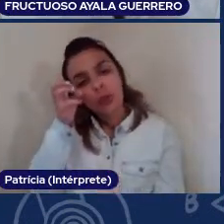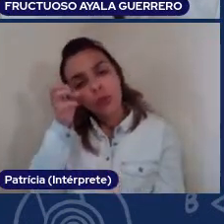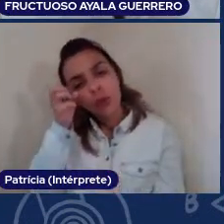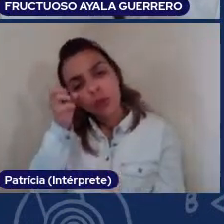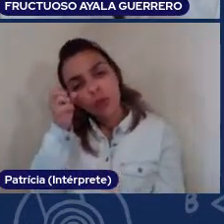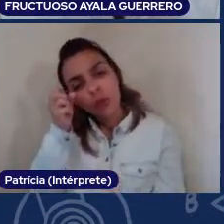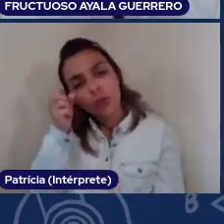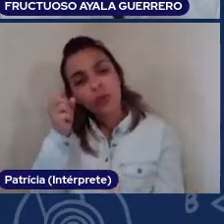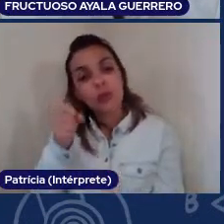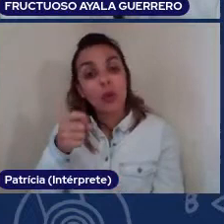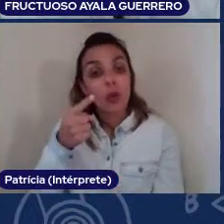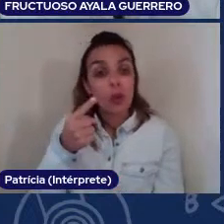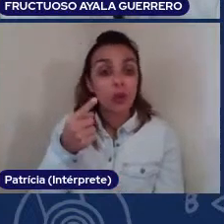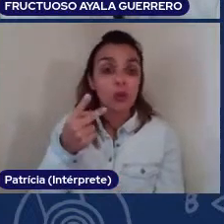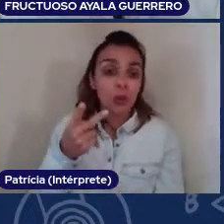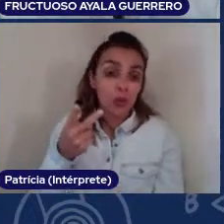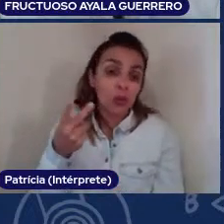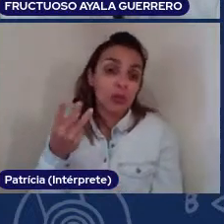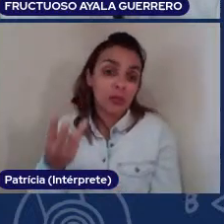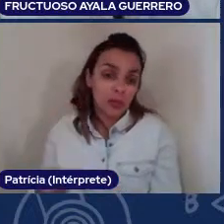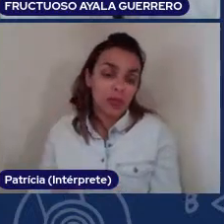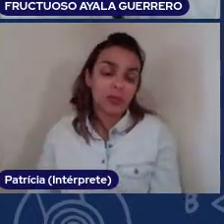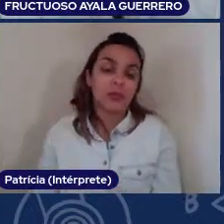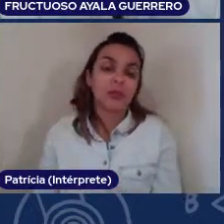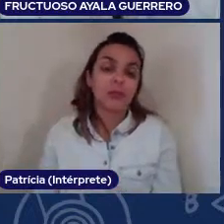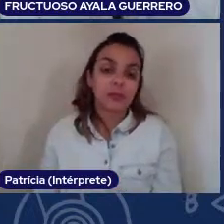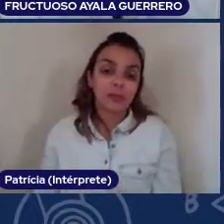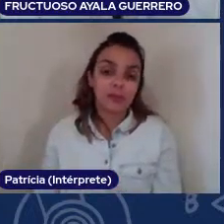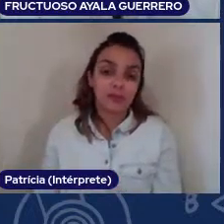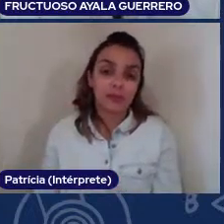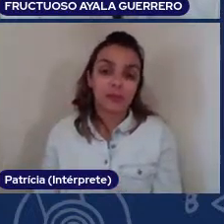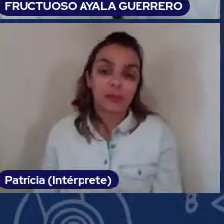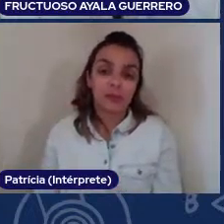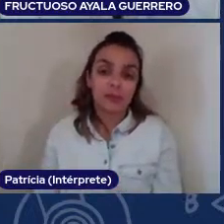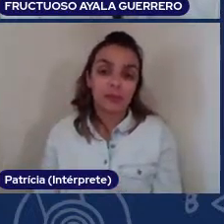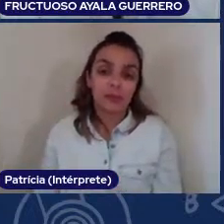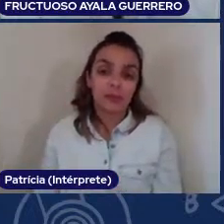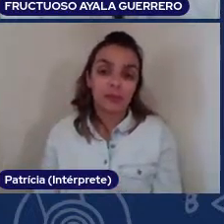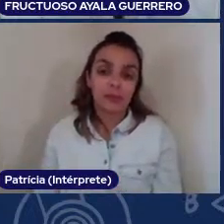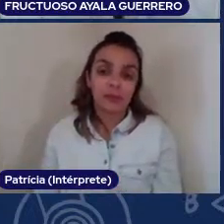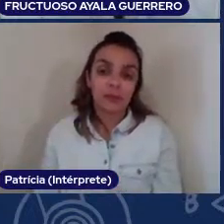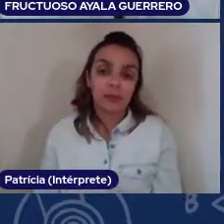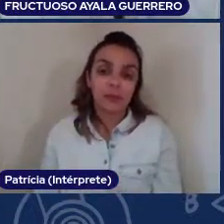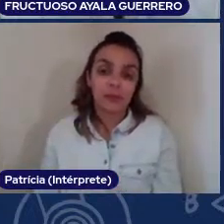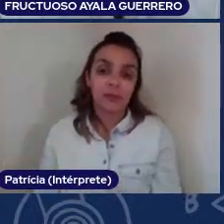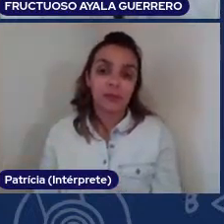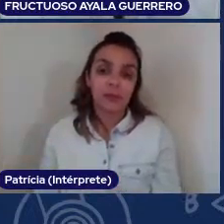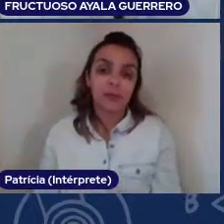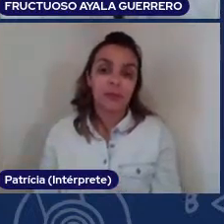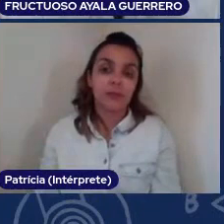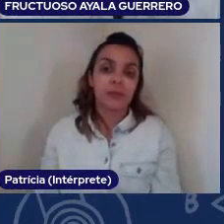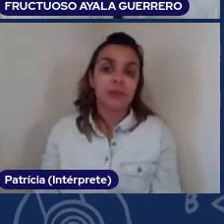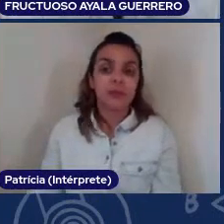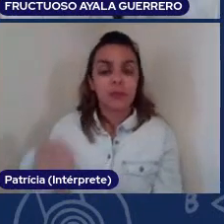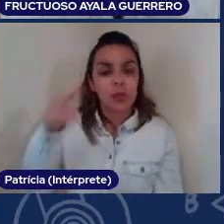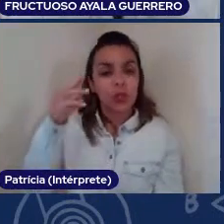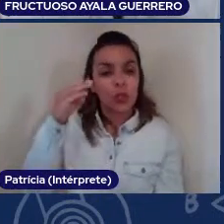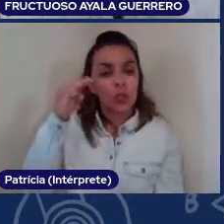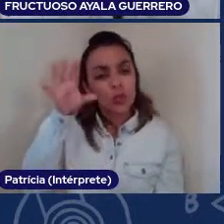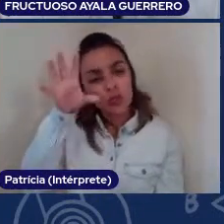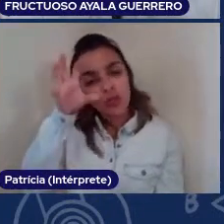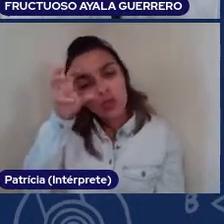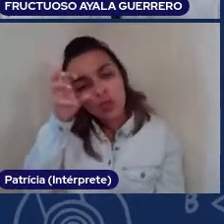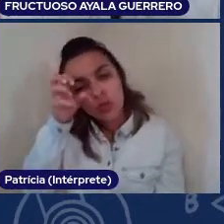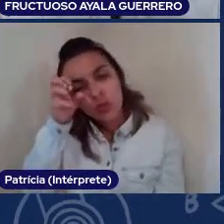fase 1, 2, 3. Y noten que el sueño lento o